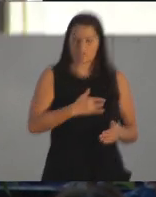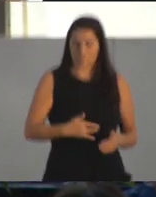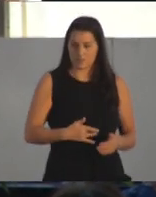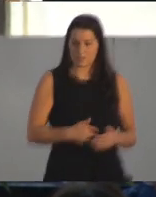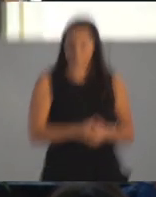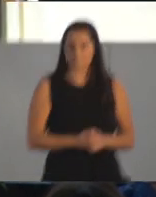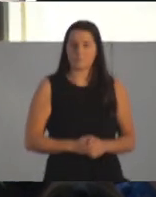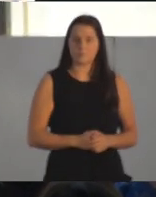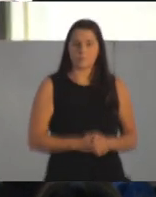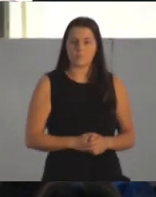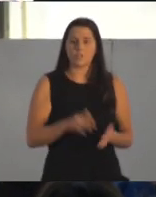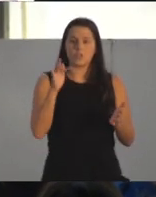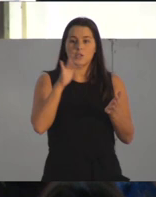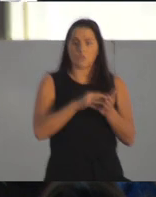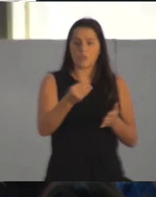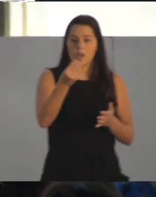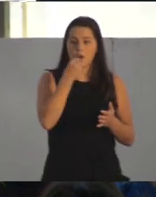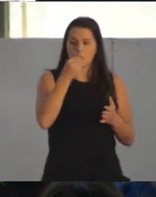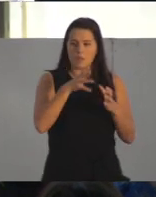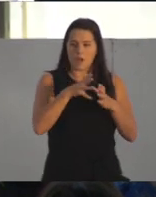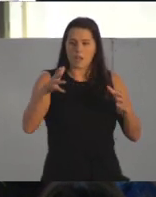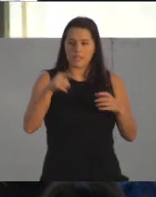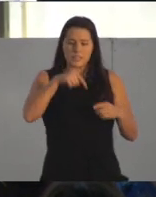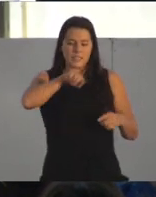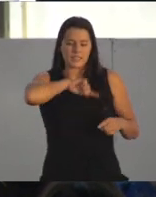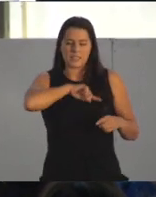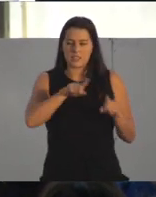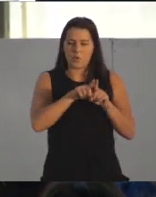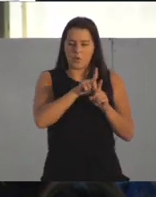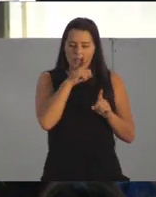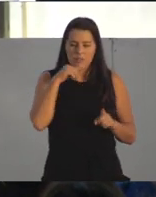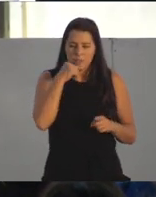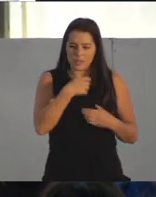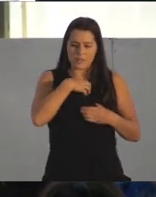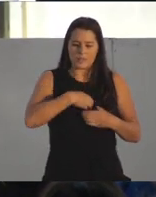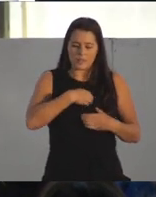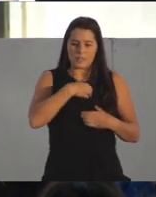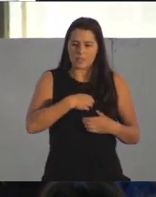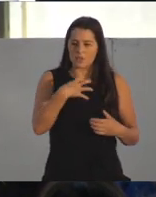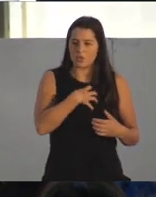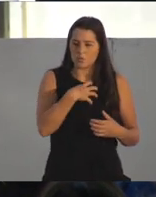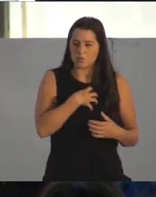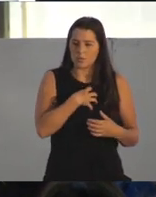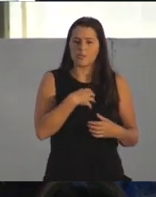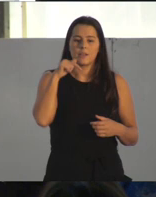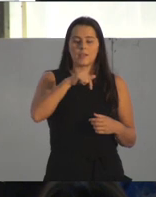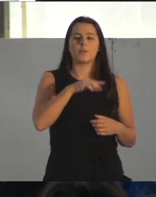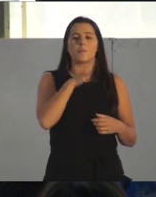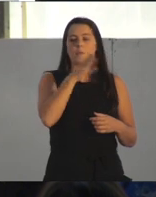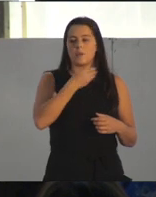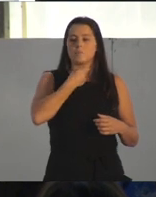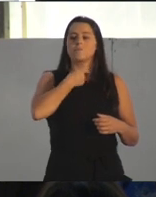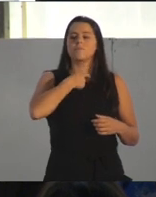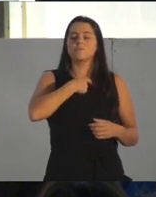cuando tragamos un alimento muy grande y no tenéis la sensación de que os duele, que cuesta pasar. Está pasando por el esófago y es la siguiente fase.